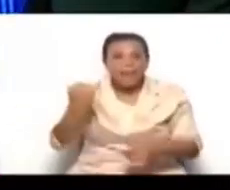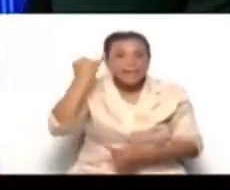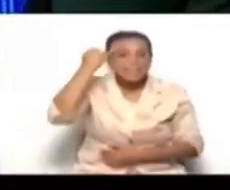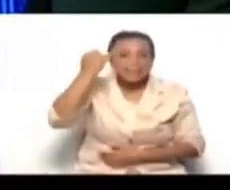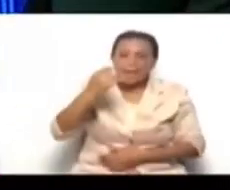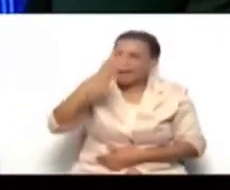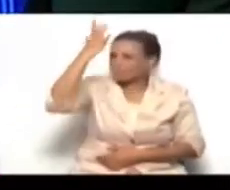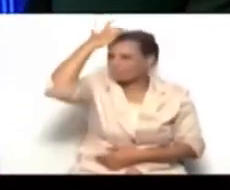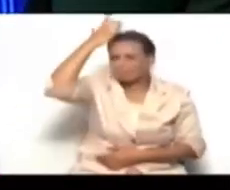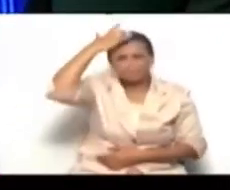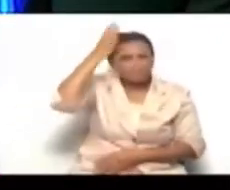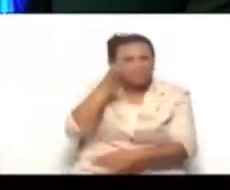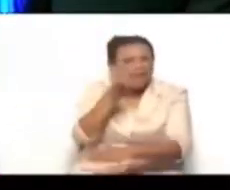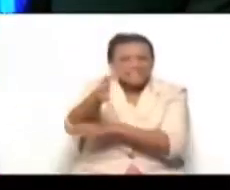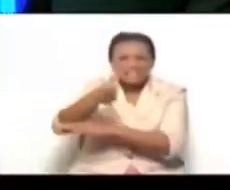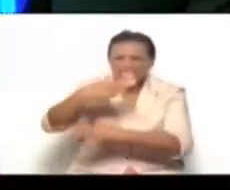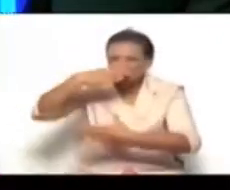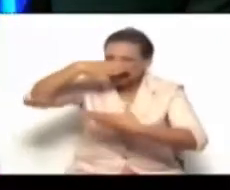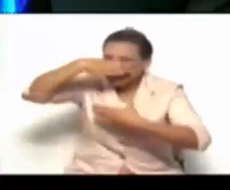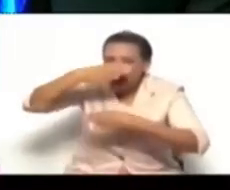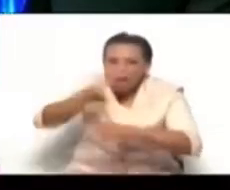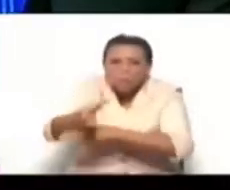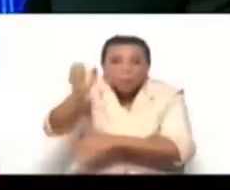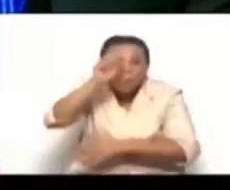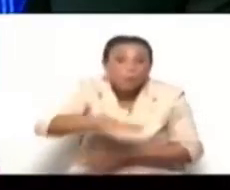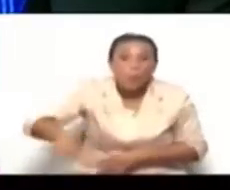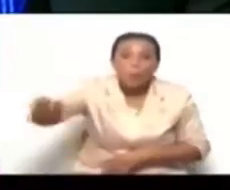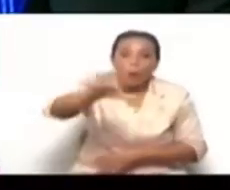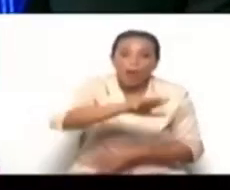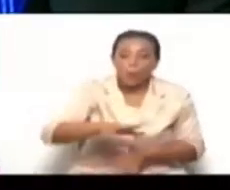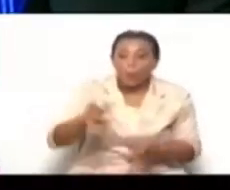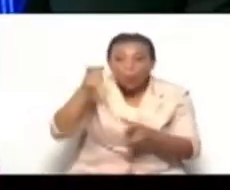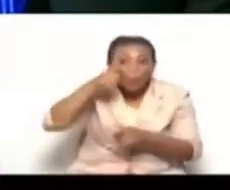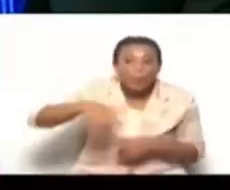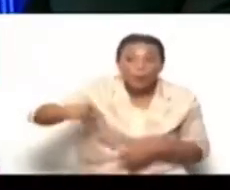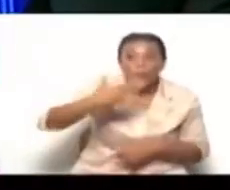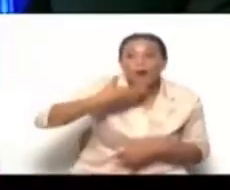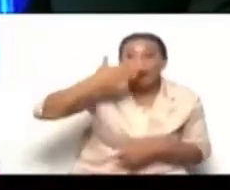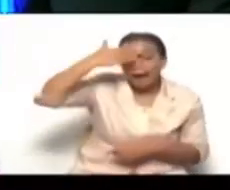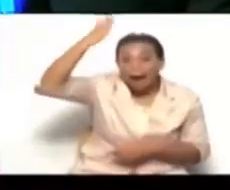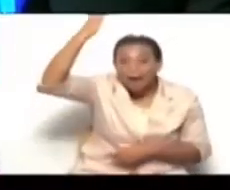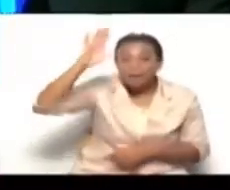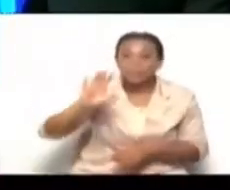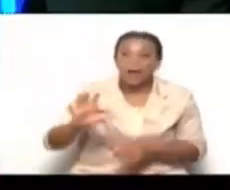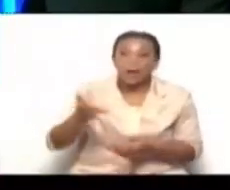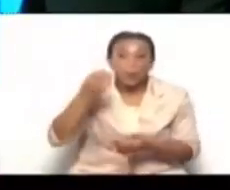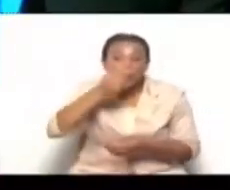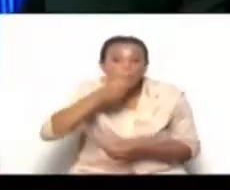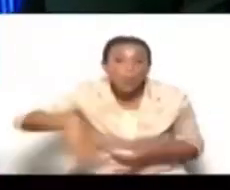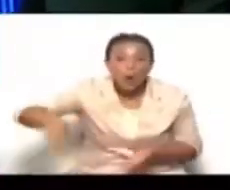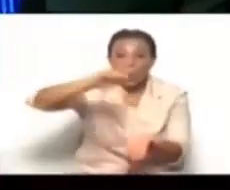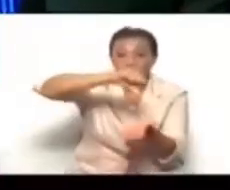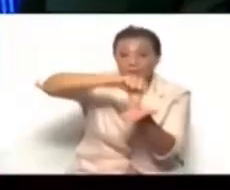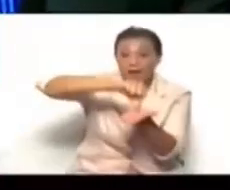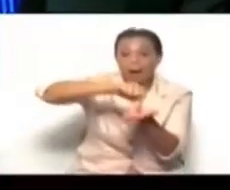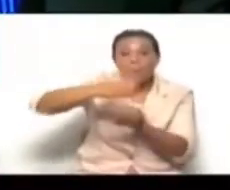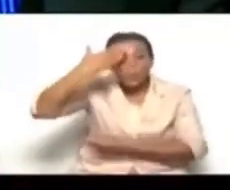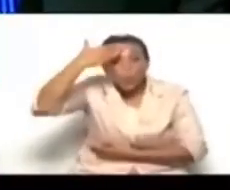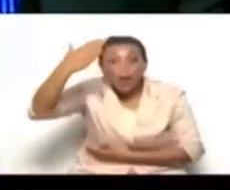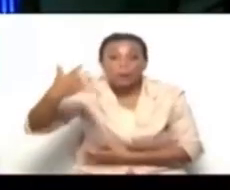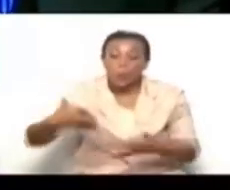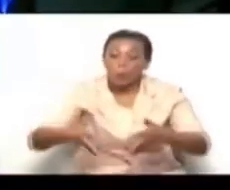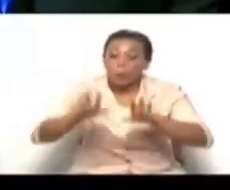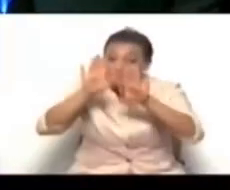la violencia precisamente contra los pueblos árabes, contra el pueblo de Irak, contra el pueblo